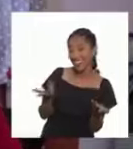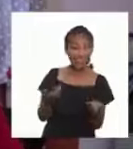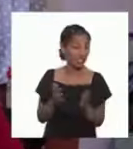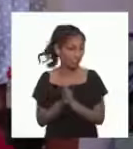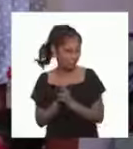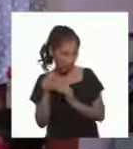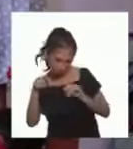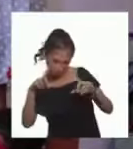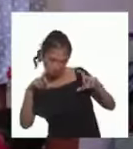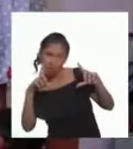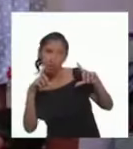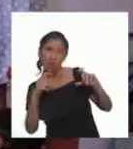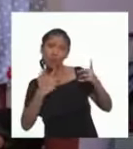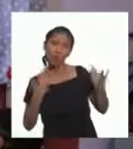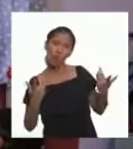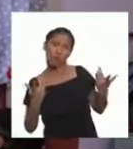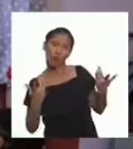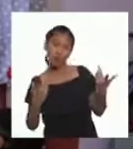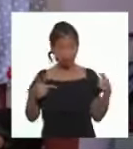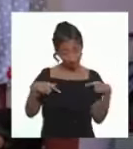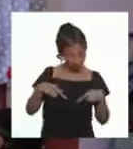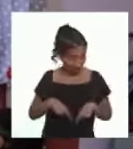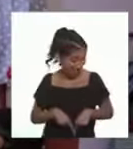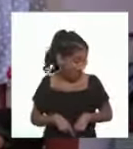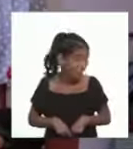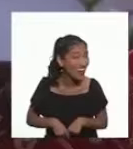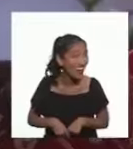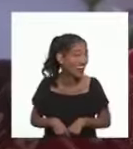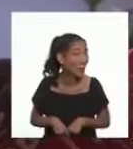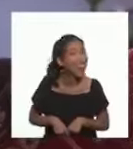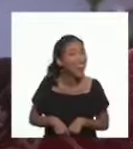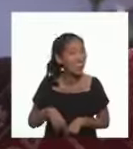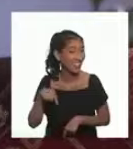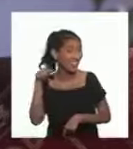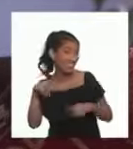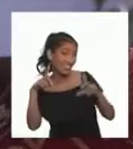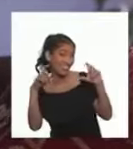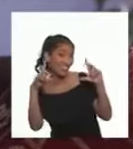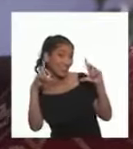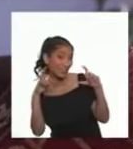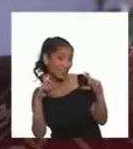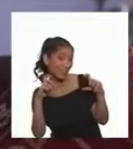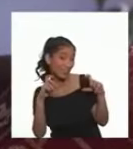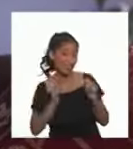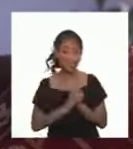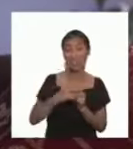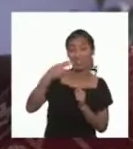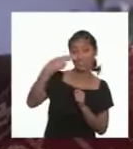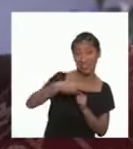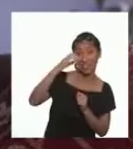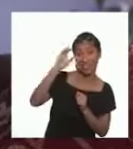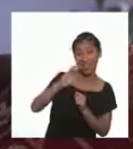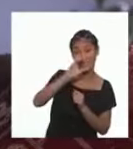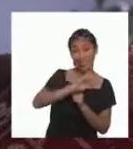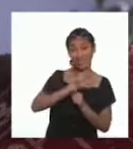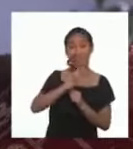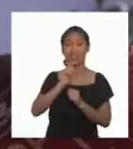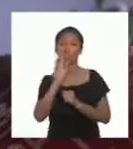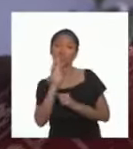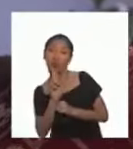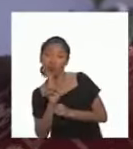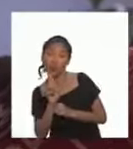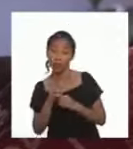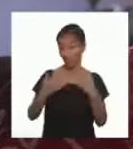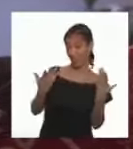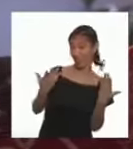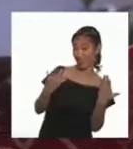¿Y esa foto? ¡Ah! Esta foto es de Héctor.